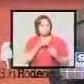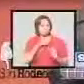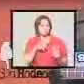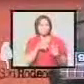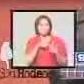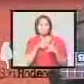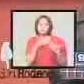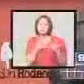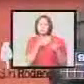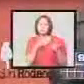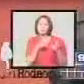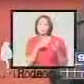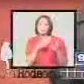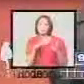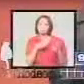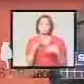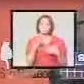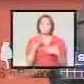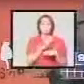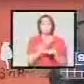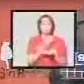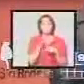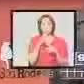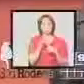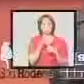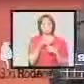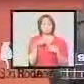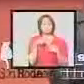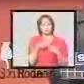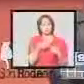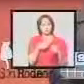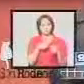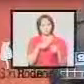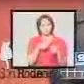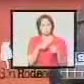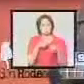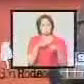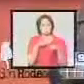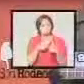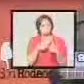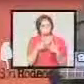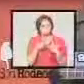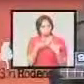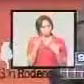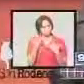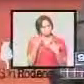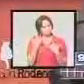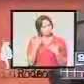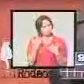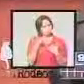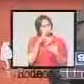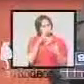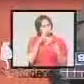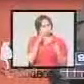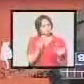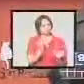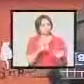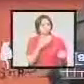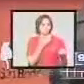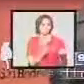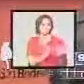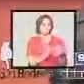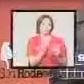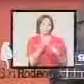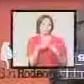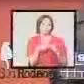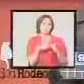tema de morosidad es un tema que el Banco Popular ha venido controlando muy bien, ¿verdad? Sobre todo porque los costarricenses, pues, que se